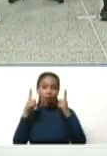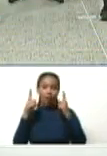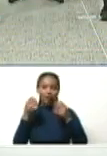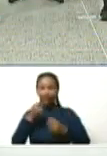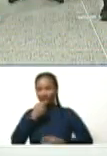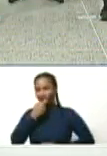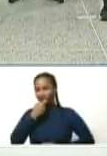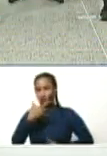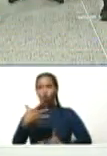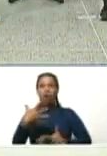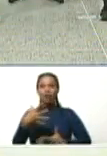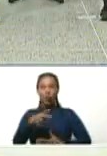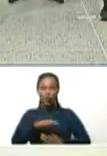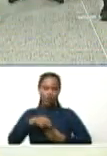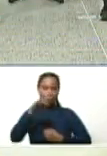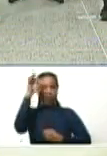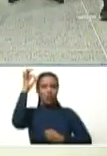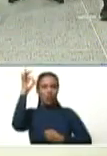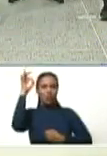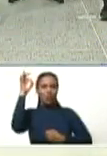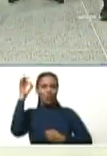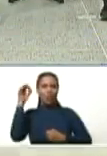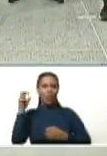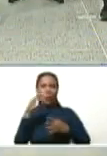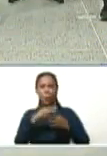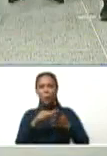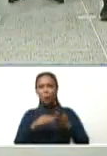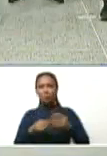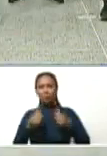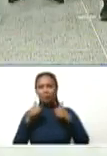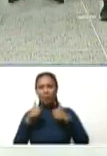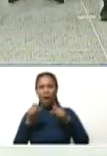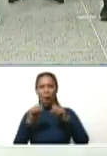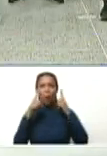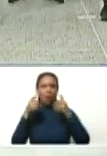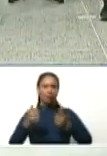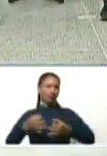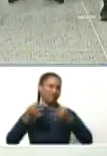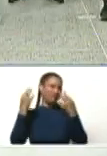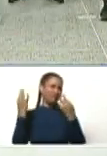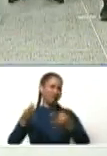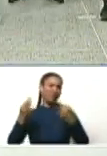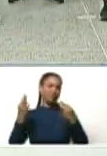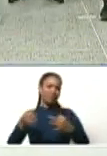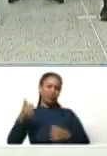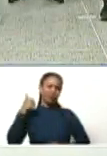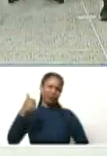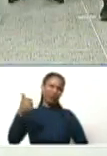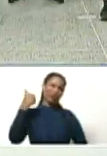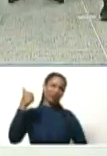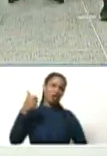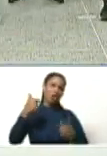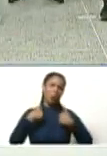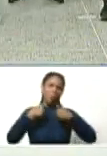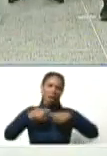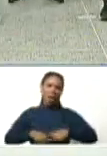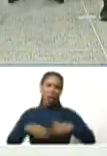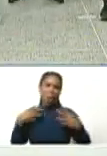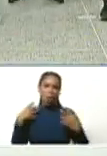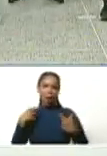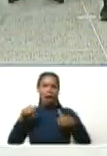en lo espiritual y en lo material. La Guaira es bella integralmente y yo me quedo con La